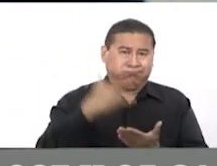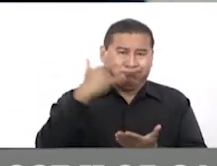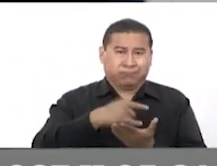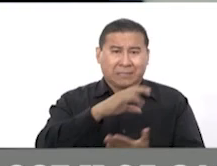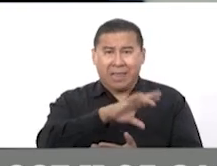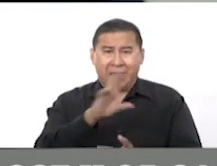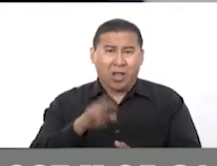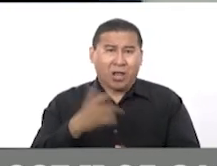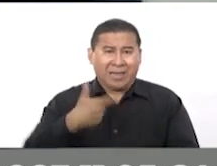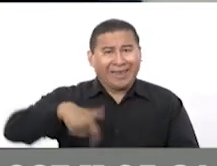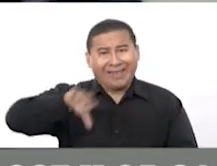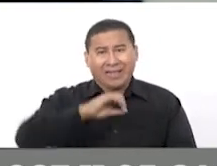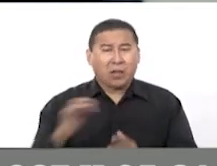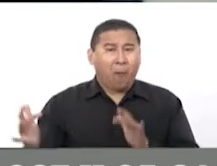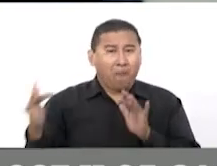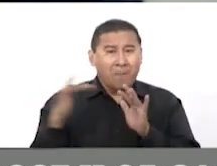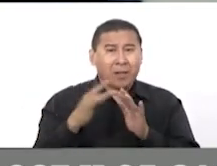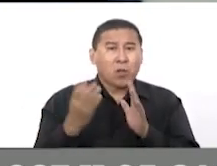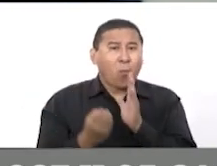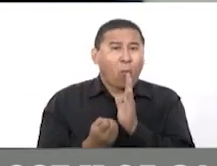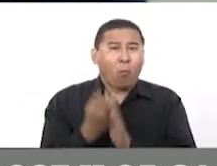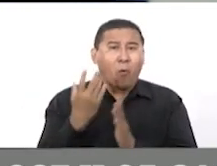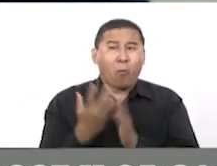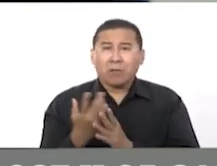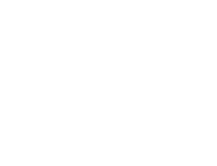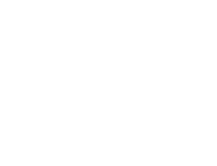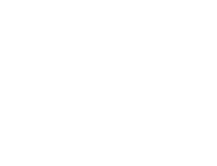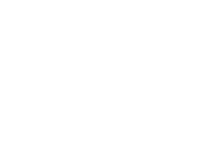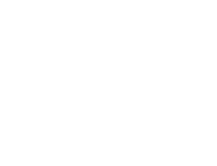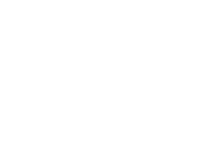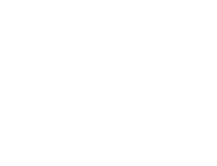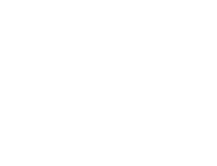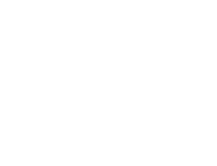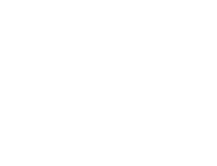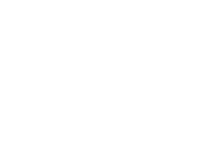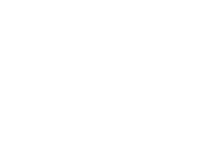esto es en conectividad aérea las novedades de vuelos que tenemos. Gobierno de Quintana Roo.